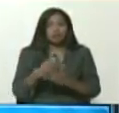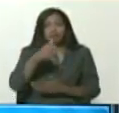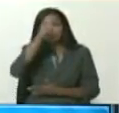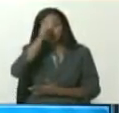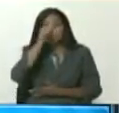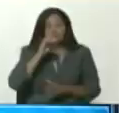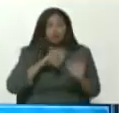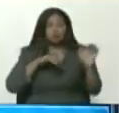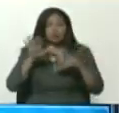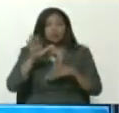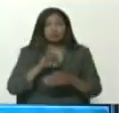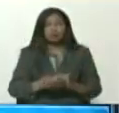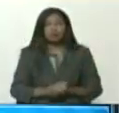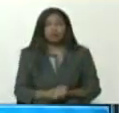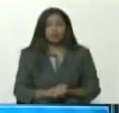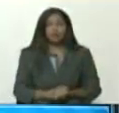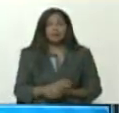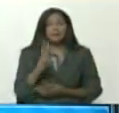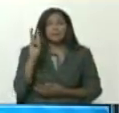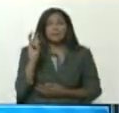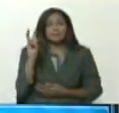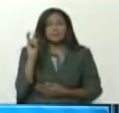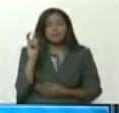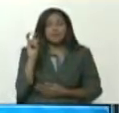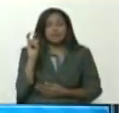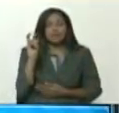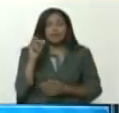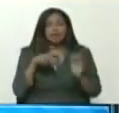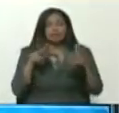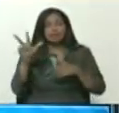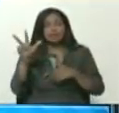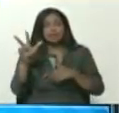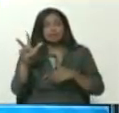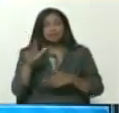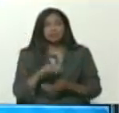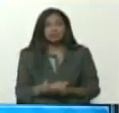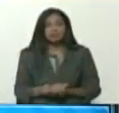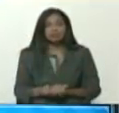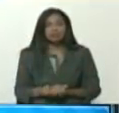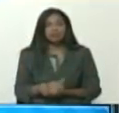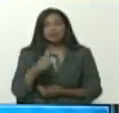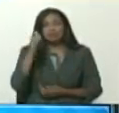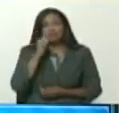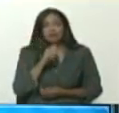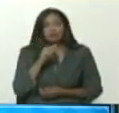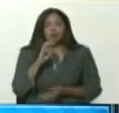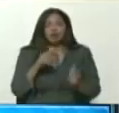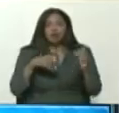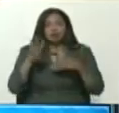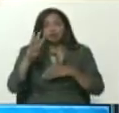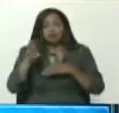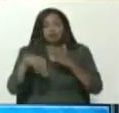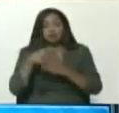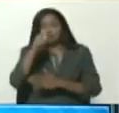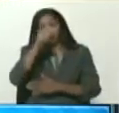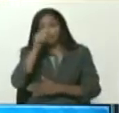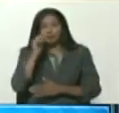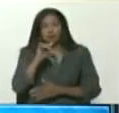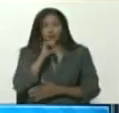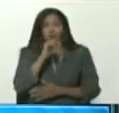15, viernes 13, sábado 14 y domingo 15,